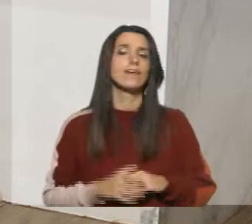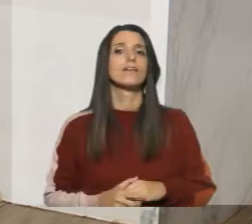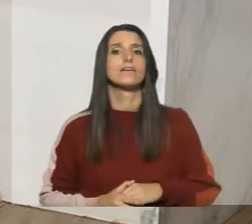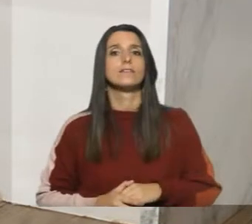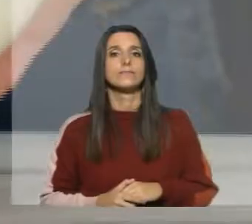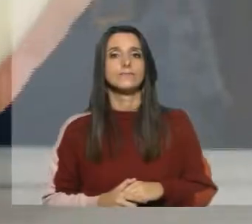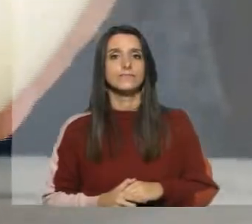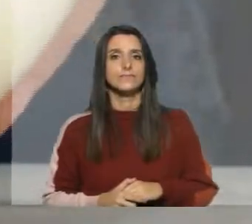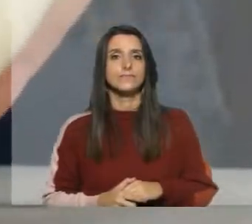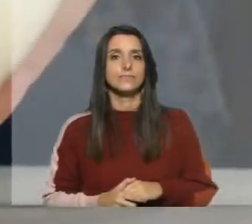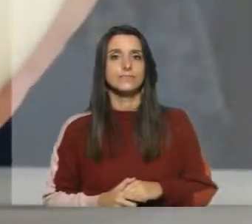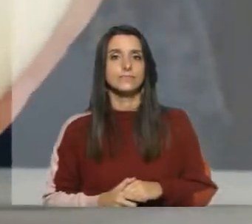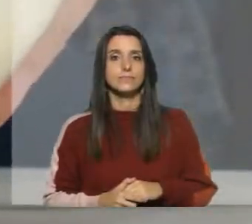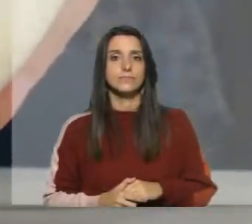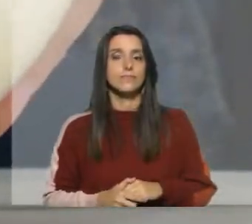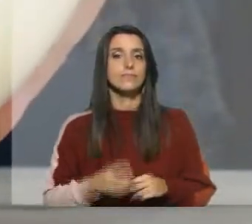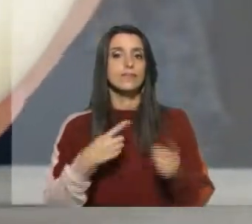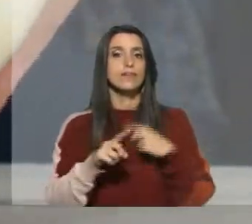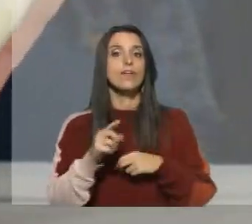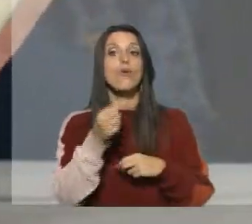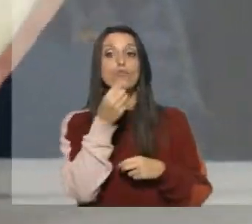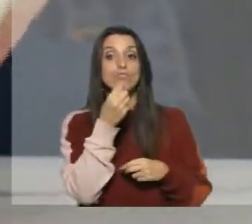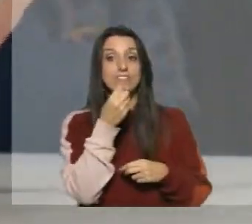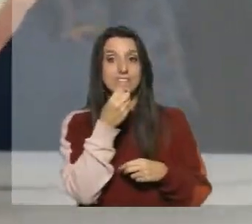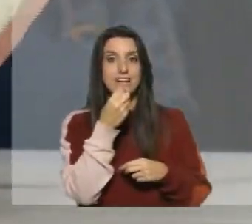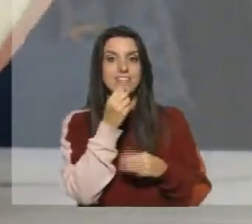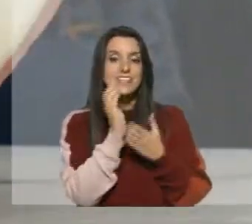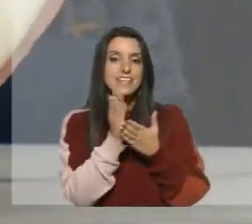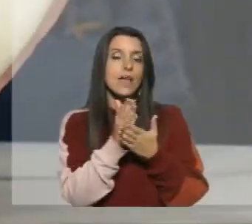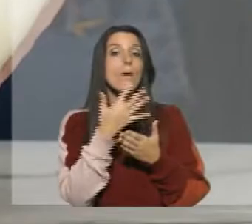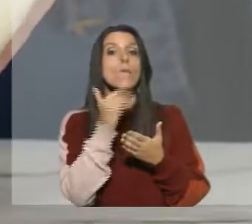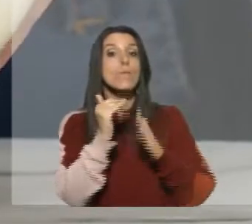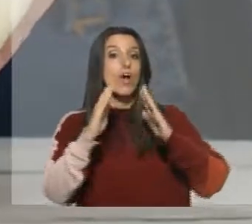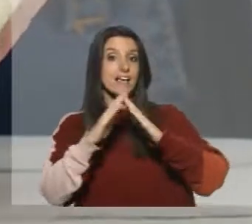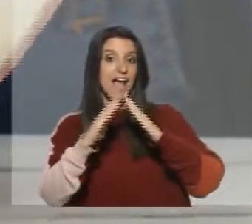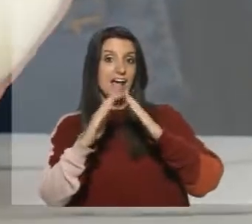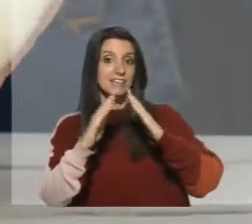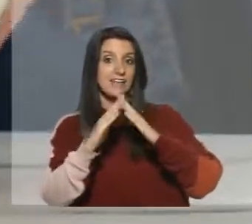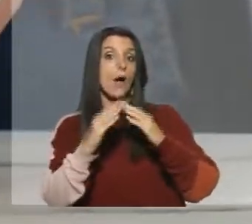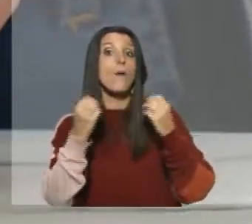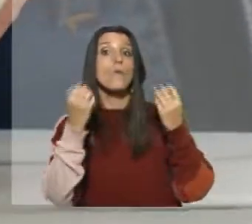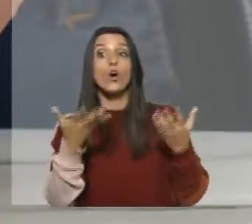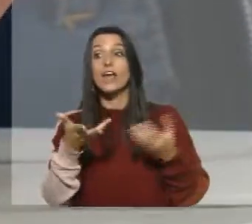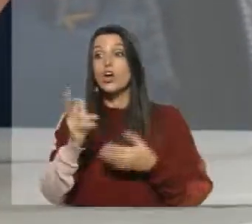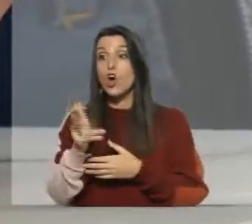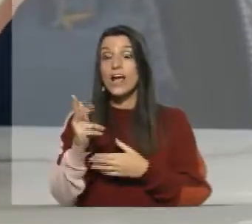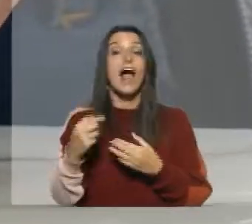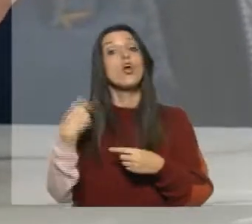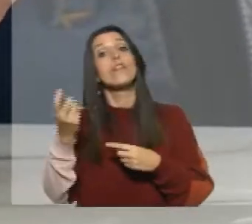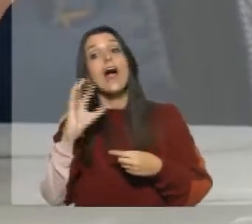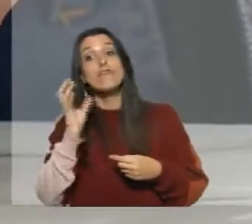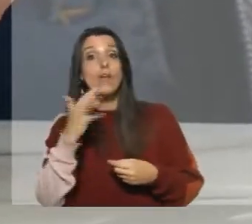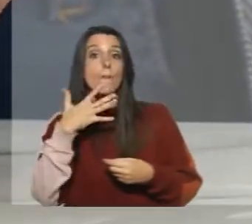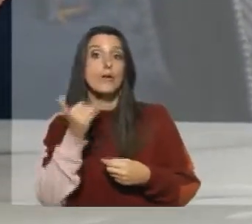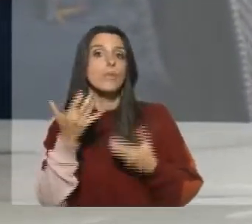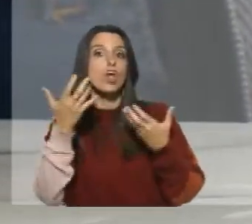poniendo todo esto acá. Vamos a poner las frutillas chiquititas. Si vos en casa tenés, porque tenés congelado, alguna otra fruta, por ejemplo, querés